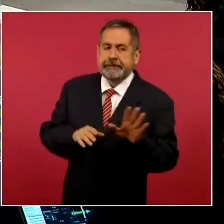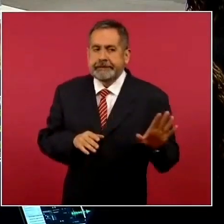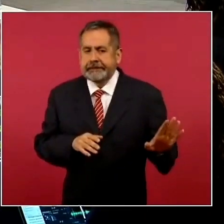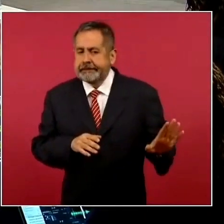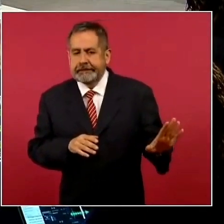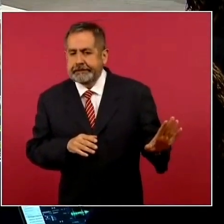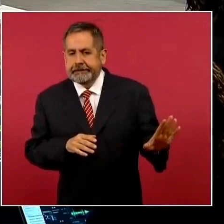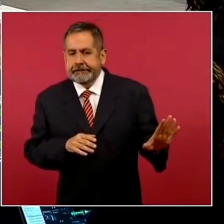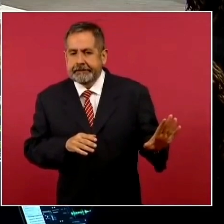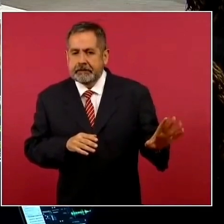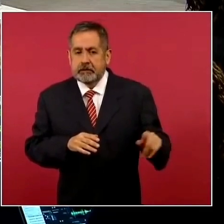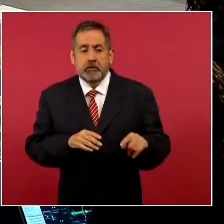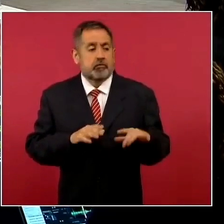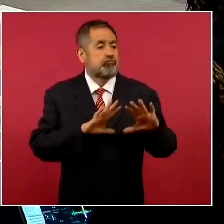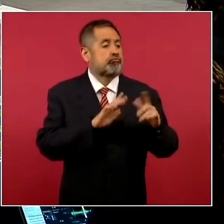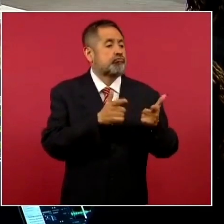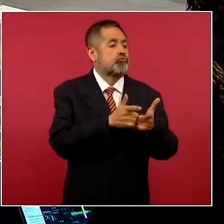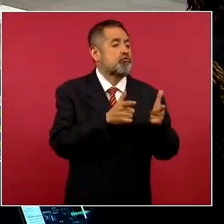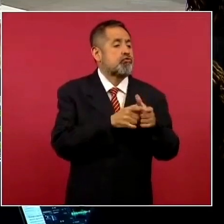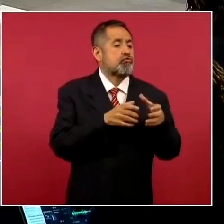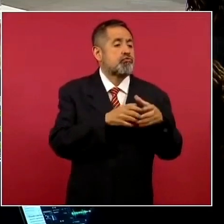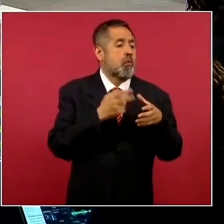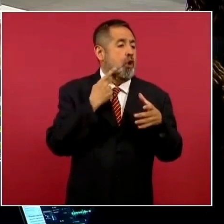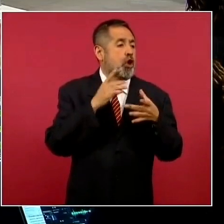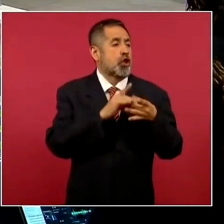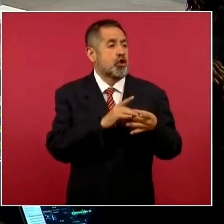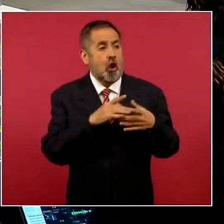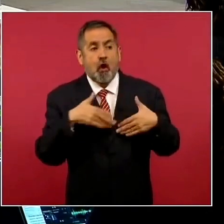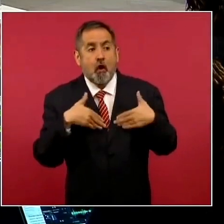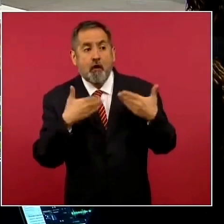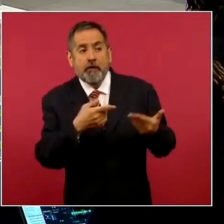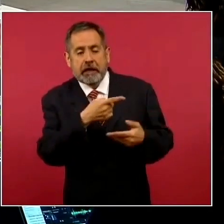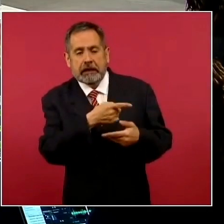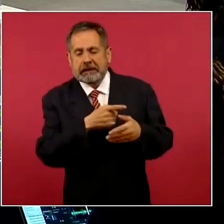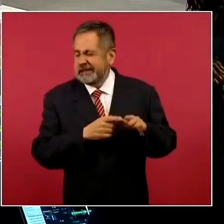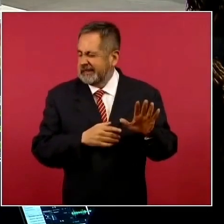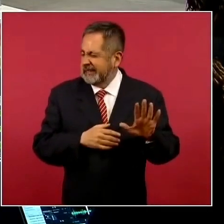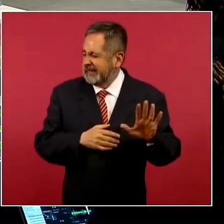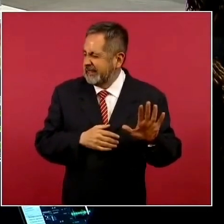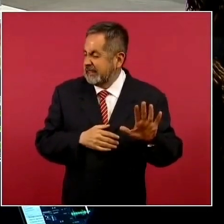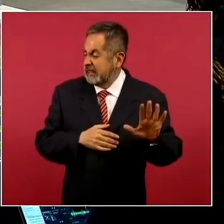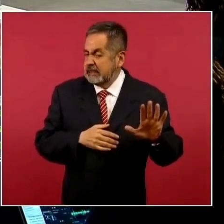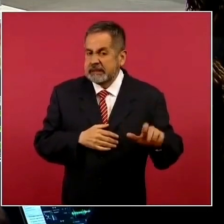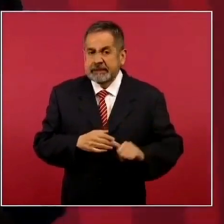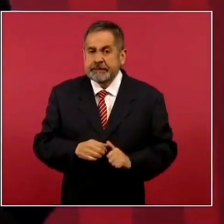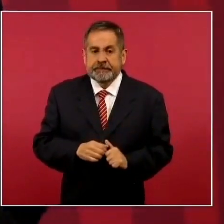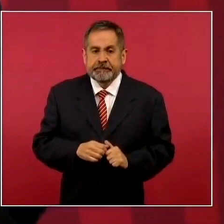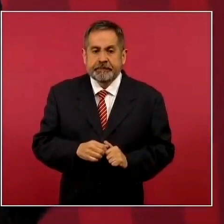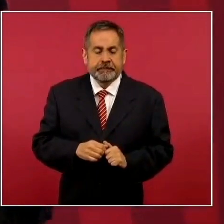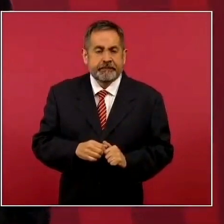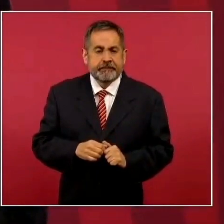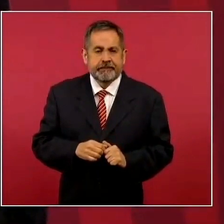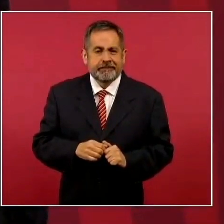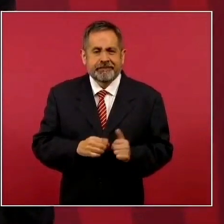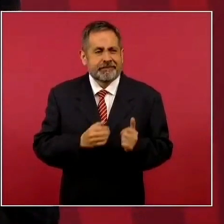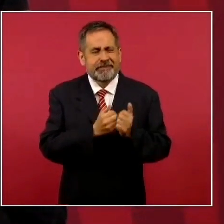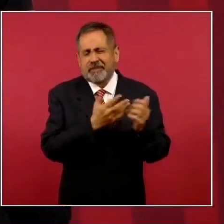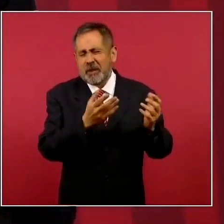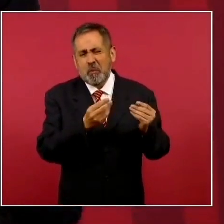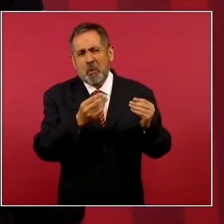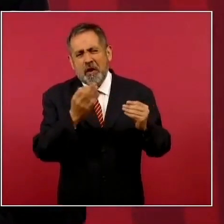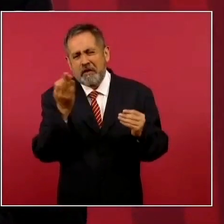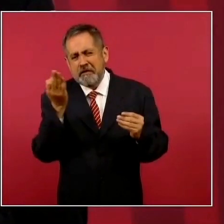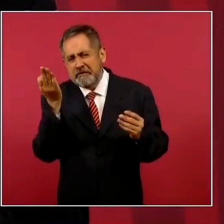no pertenecen a la llamada clase política. Ahí hay mucha